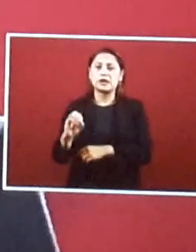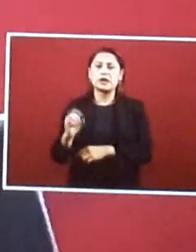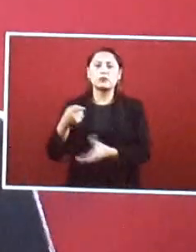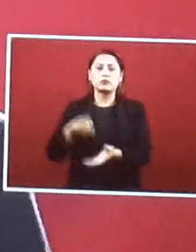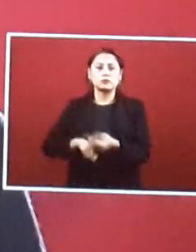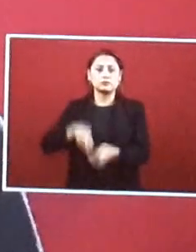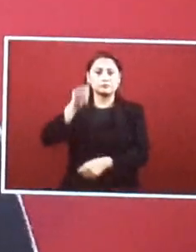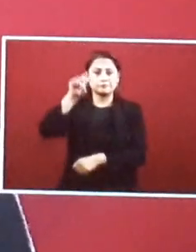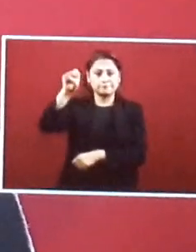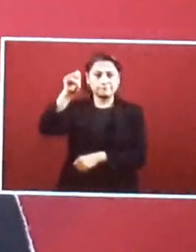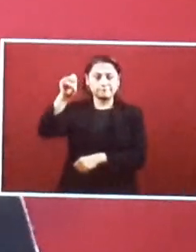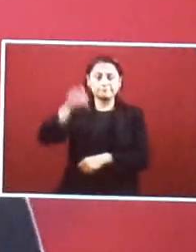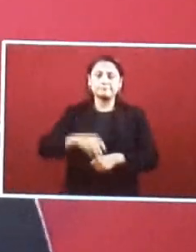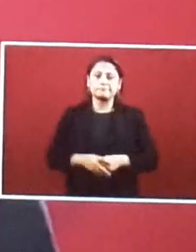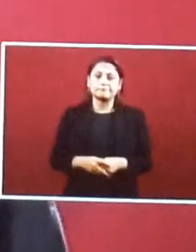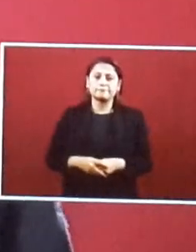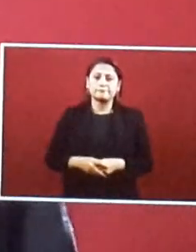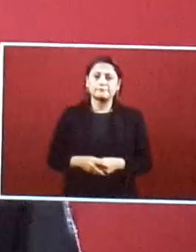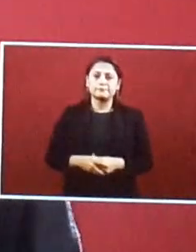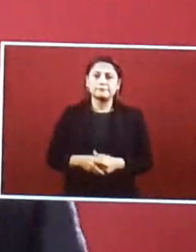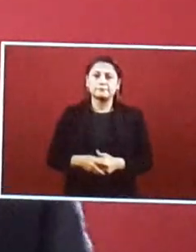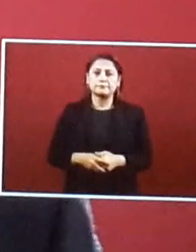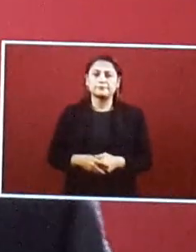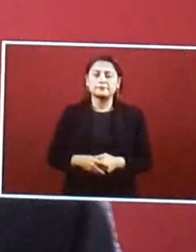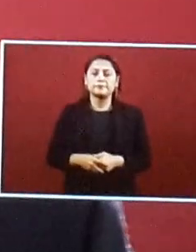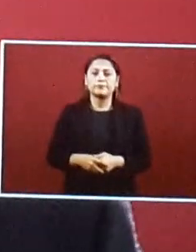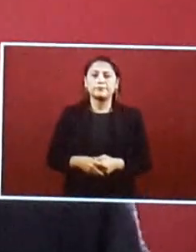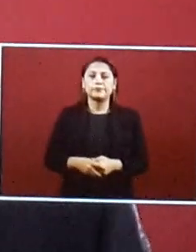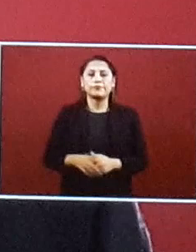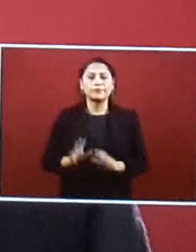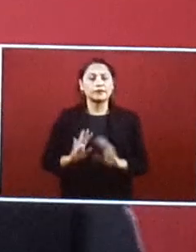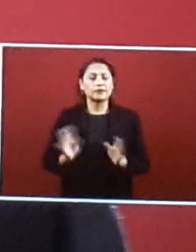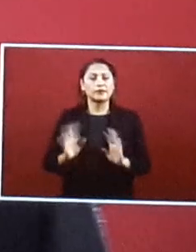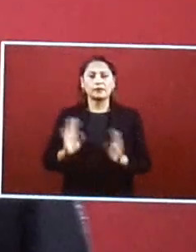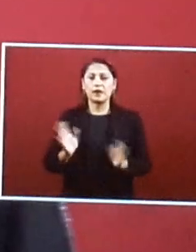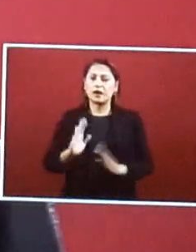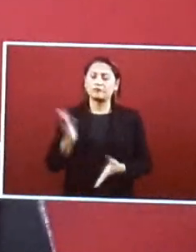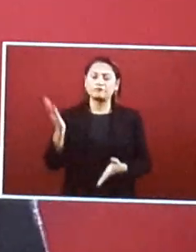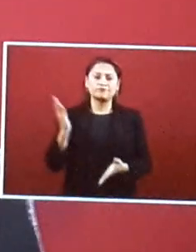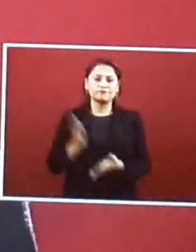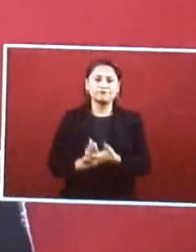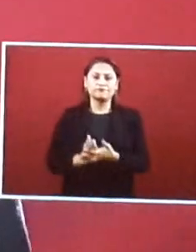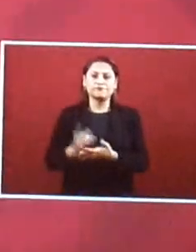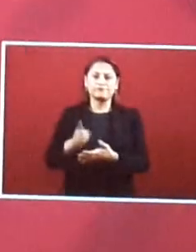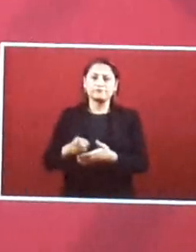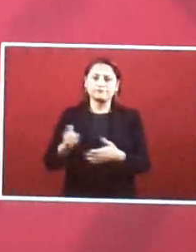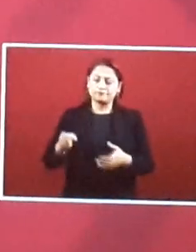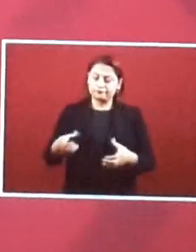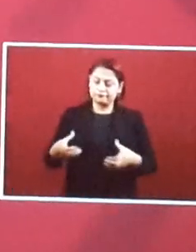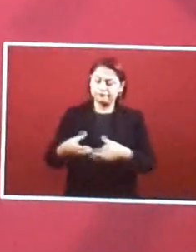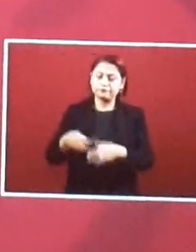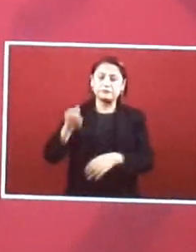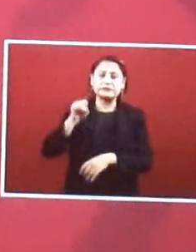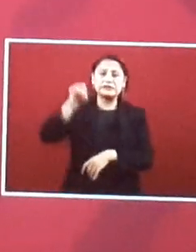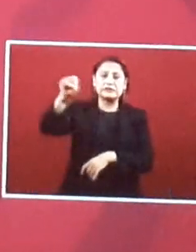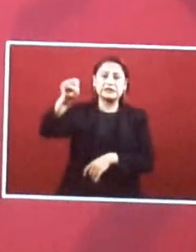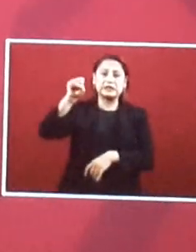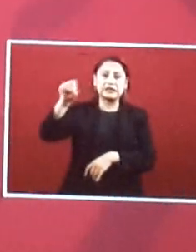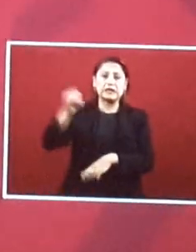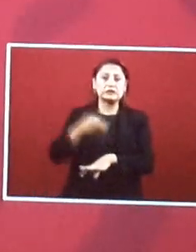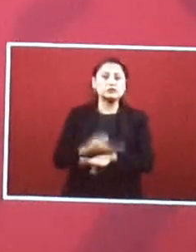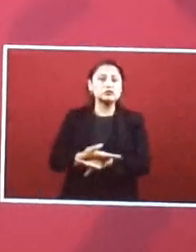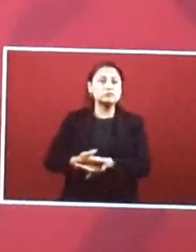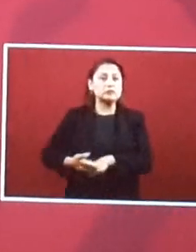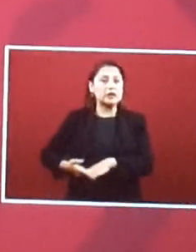no se auspicia tampoco a sindicatos blancos,